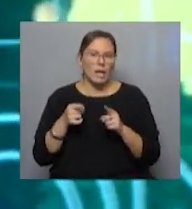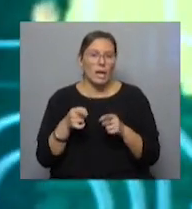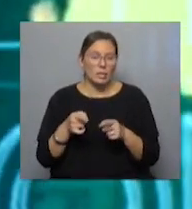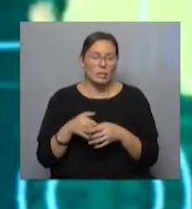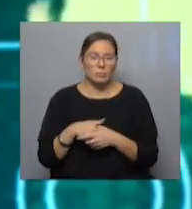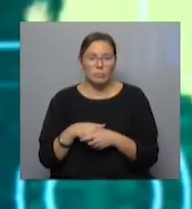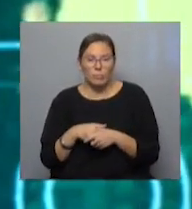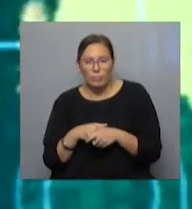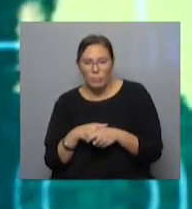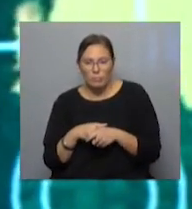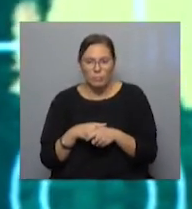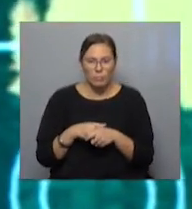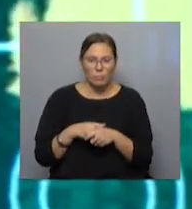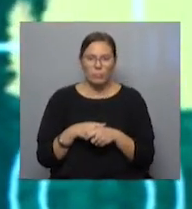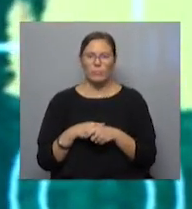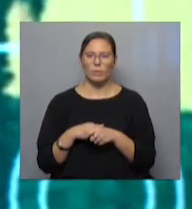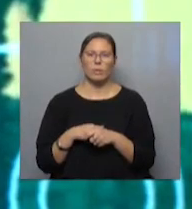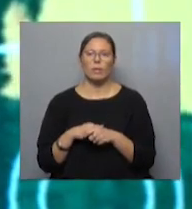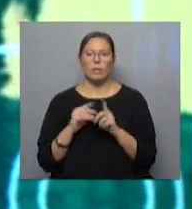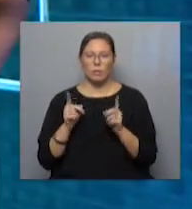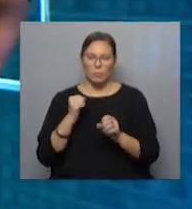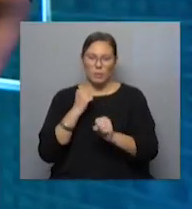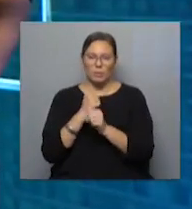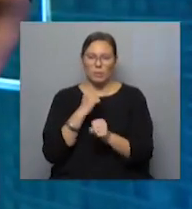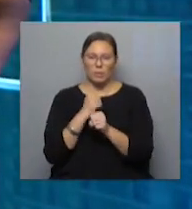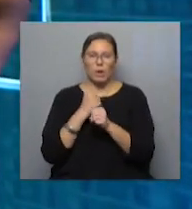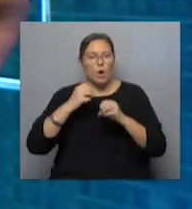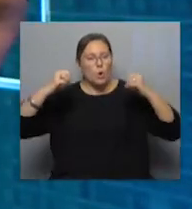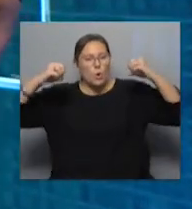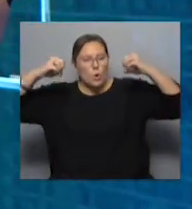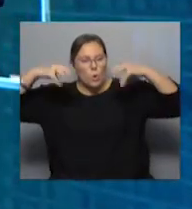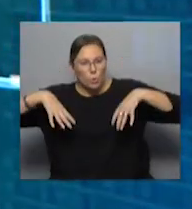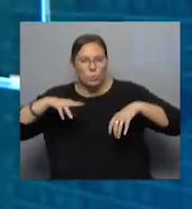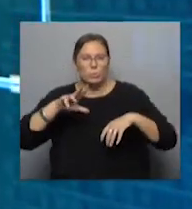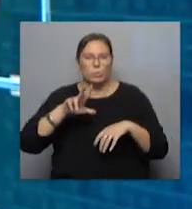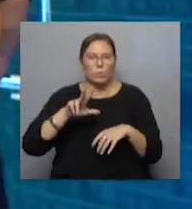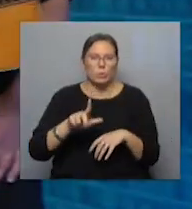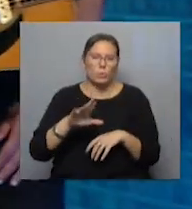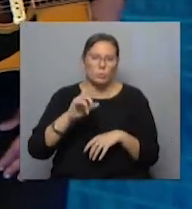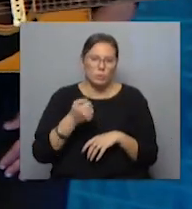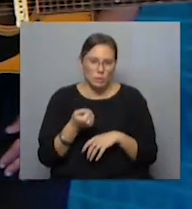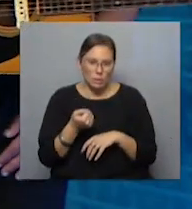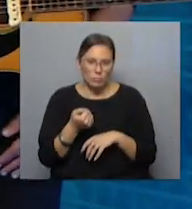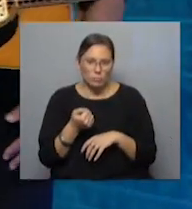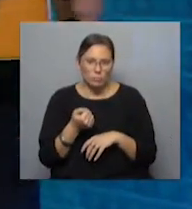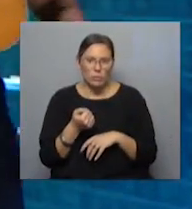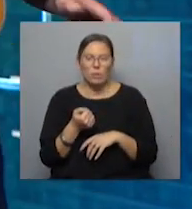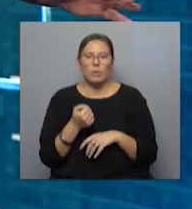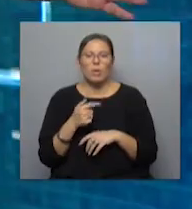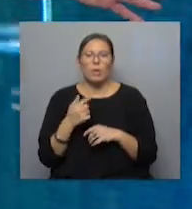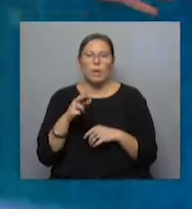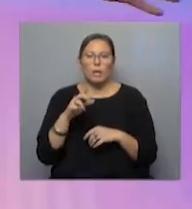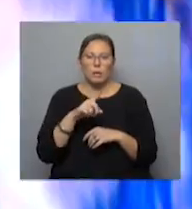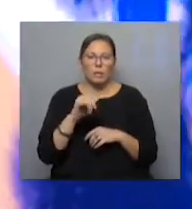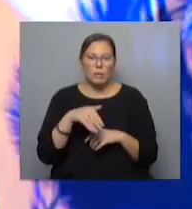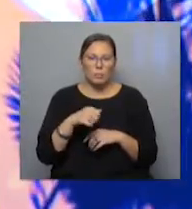particular. Y también va a haber un trabajo de luces con Lucía Rubo esta vez. Lucía Rubo esta vez. Nosotros, Jimena Romero, que